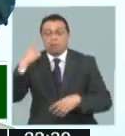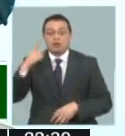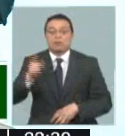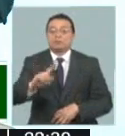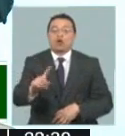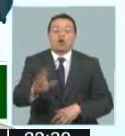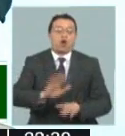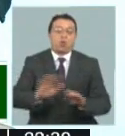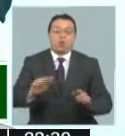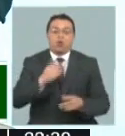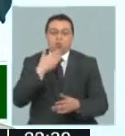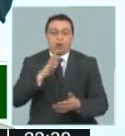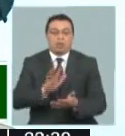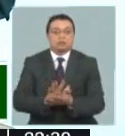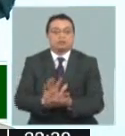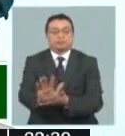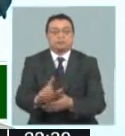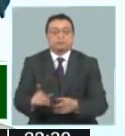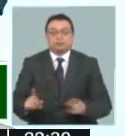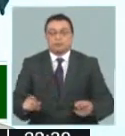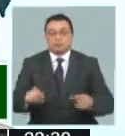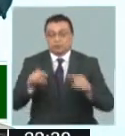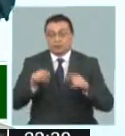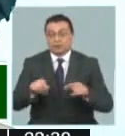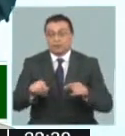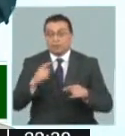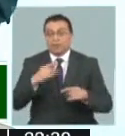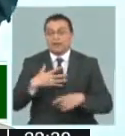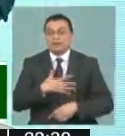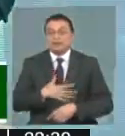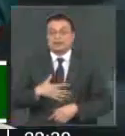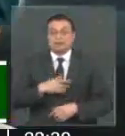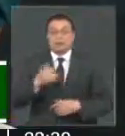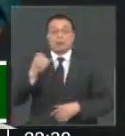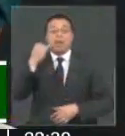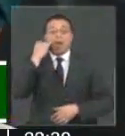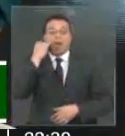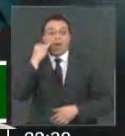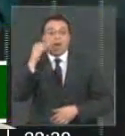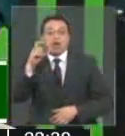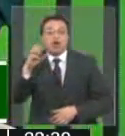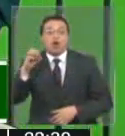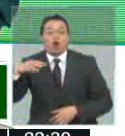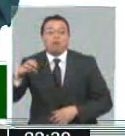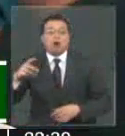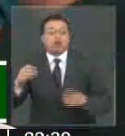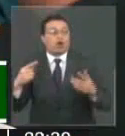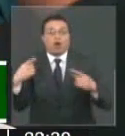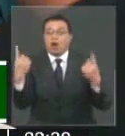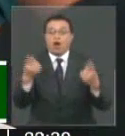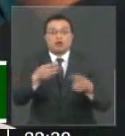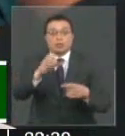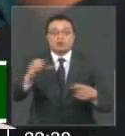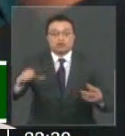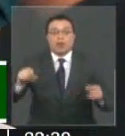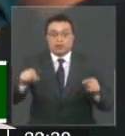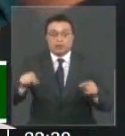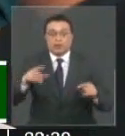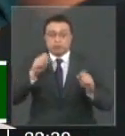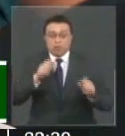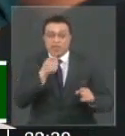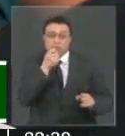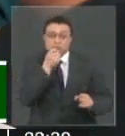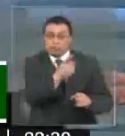no, es que igual no lo recibimos porque no. Incluso porque sienten que puede ser incómodo para el turismo al resto. Ahí se puede